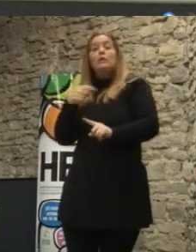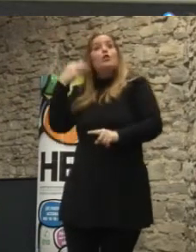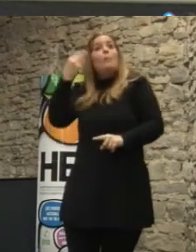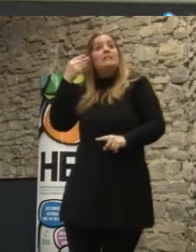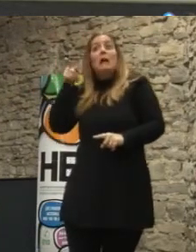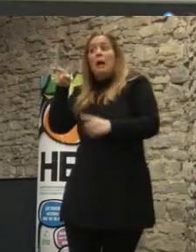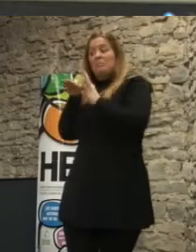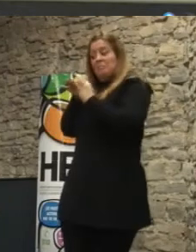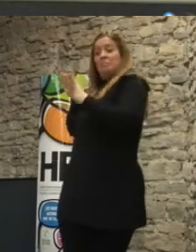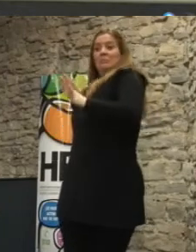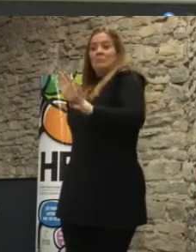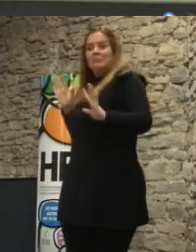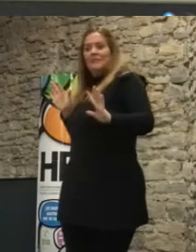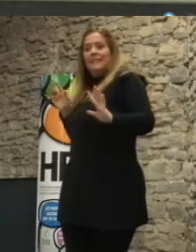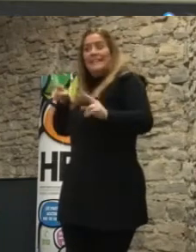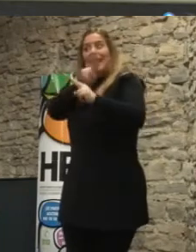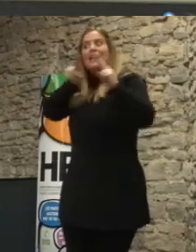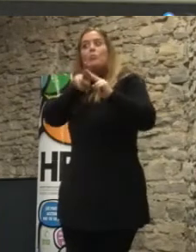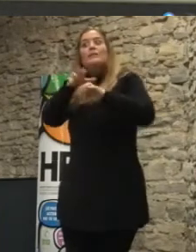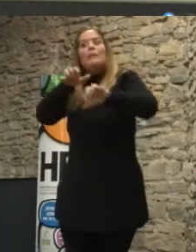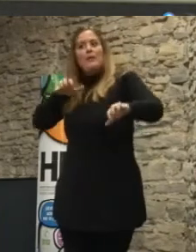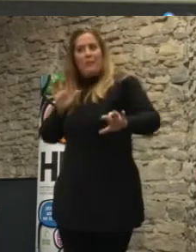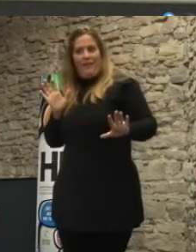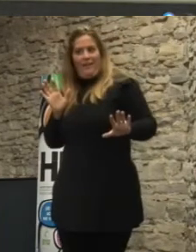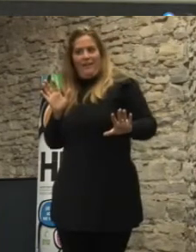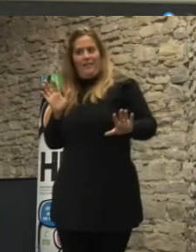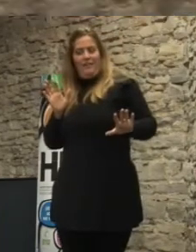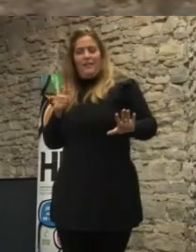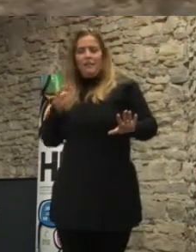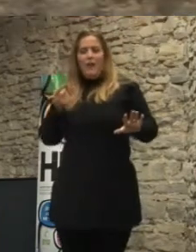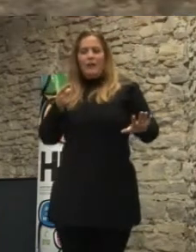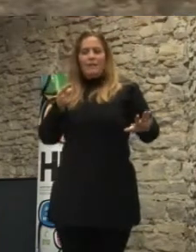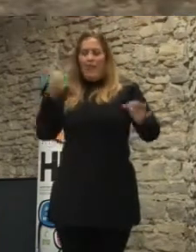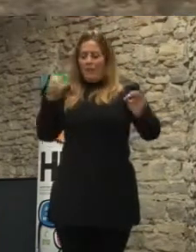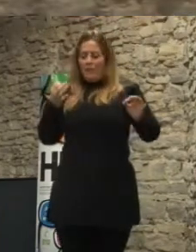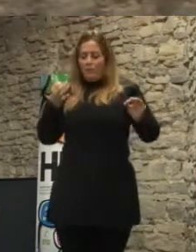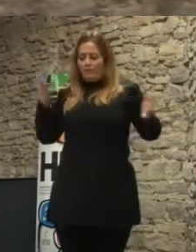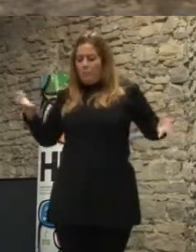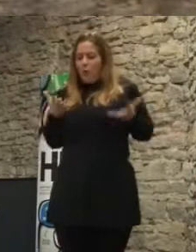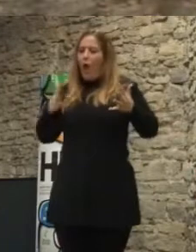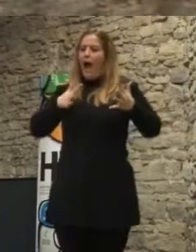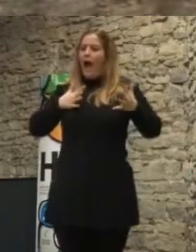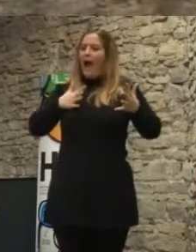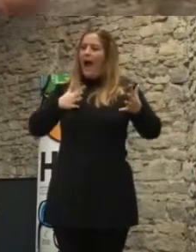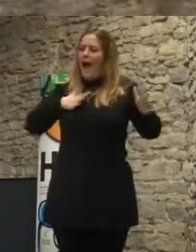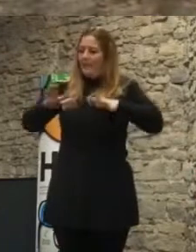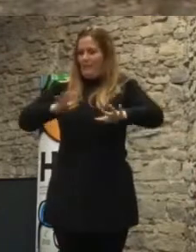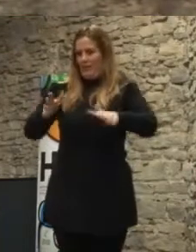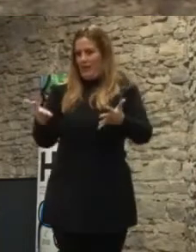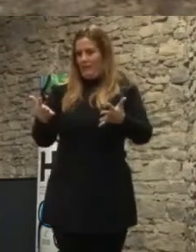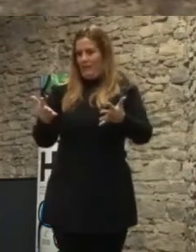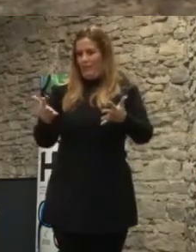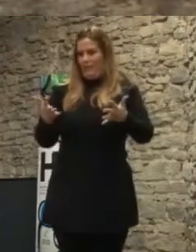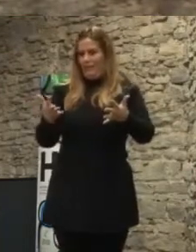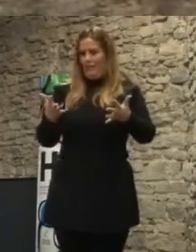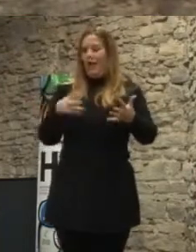mí, ¿no? Entonces, hay una proactividad que tiene que ver con el ir a buscar desde un Twitter o desde una conversación.